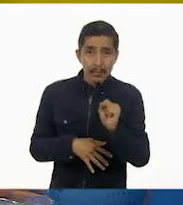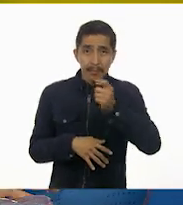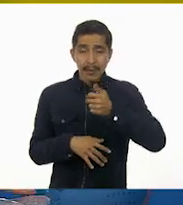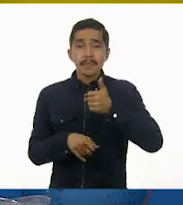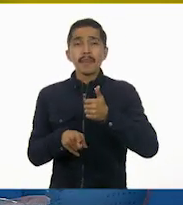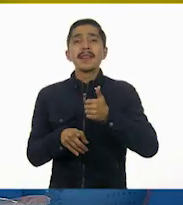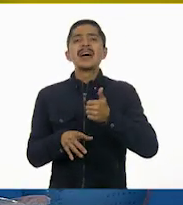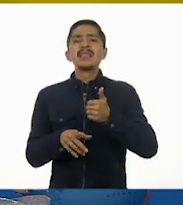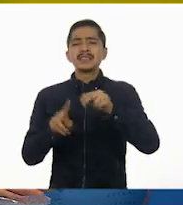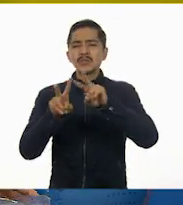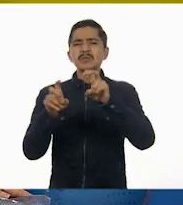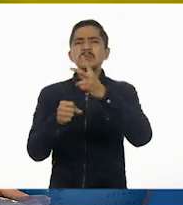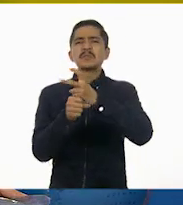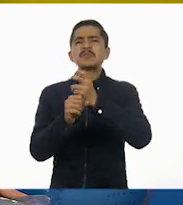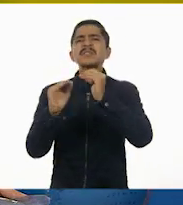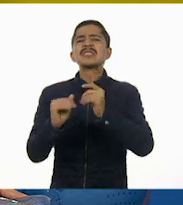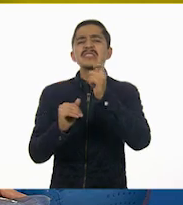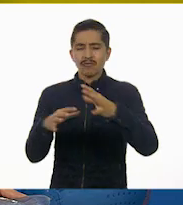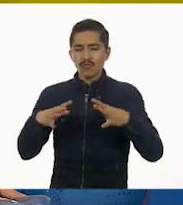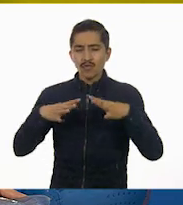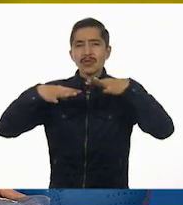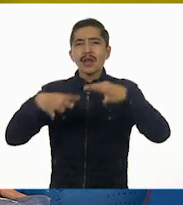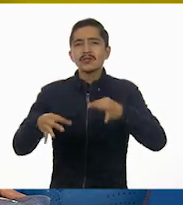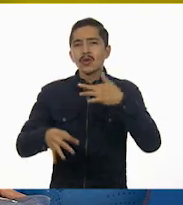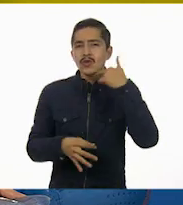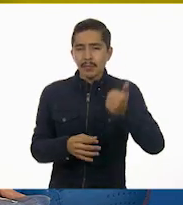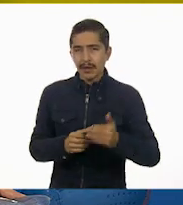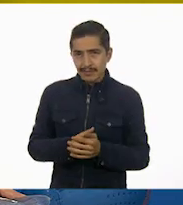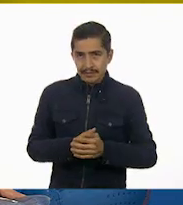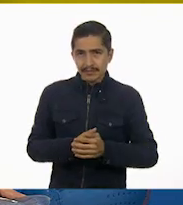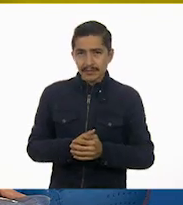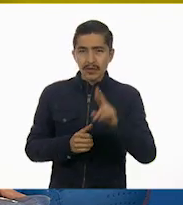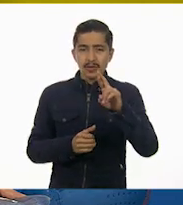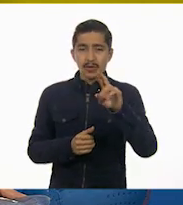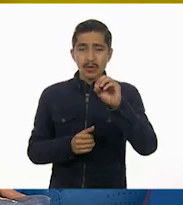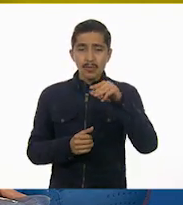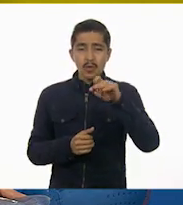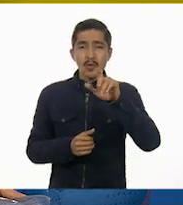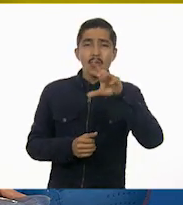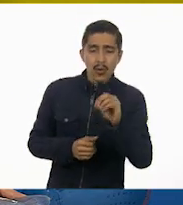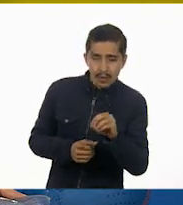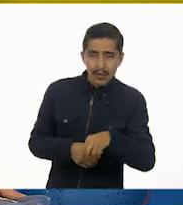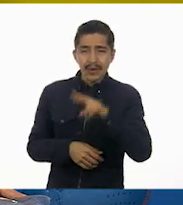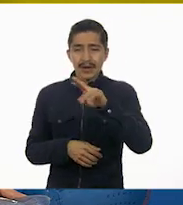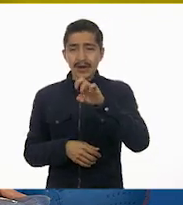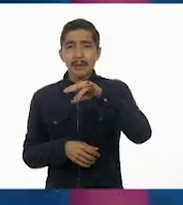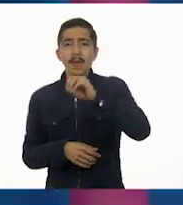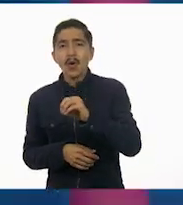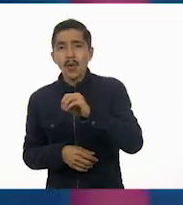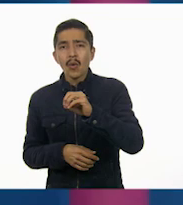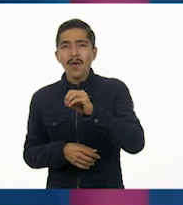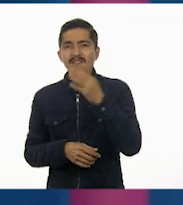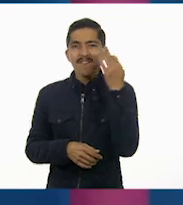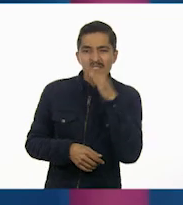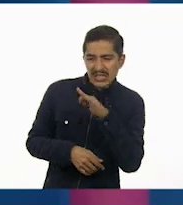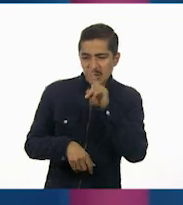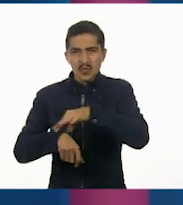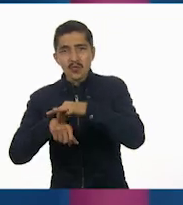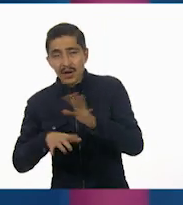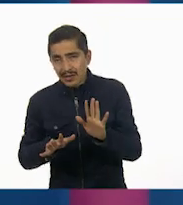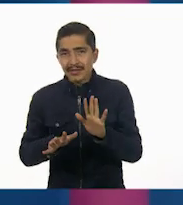El siguiente subtema es la fundación de Roma. Rómulo y Remo, entre el mito y la realidad. Nuestras fuentes